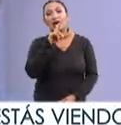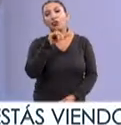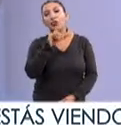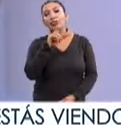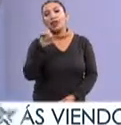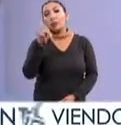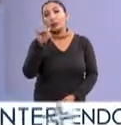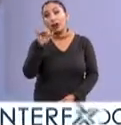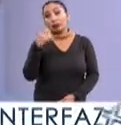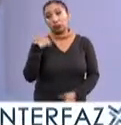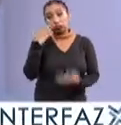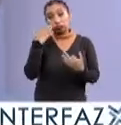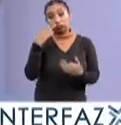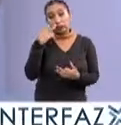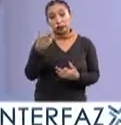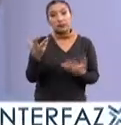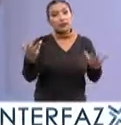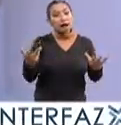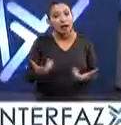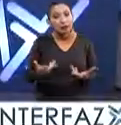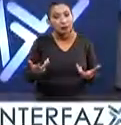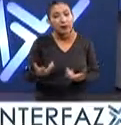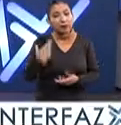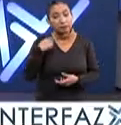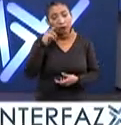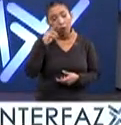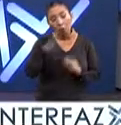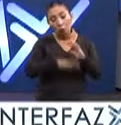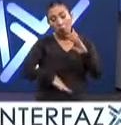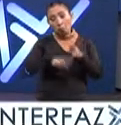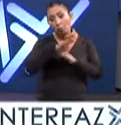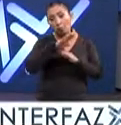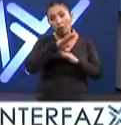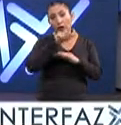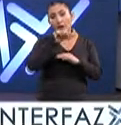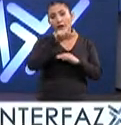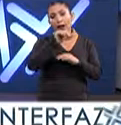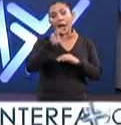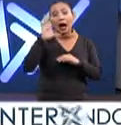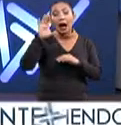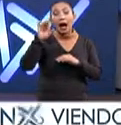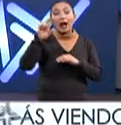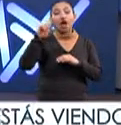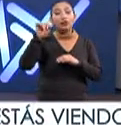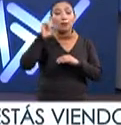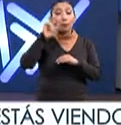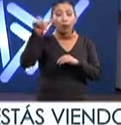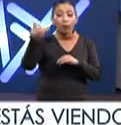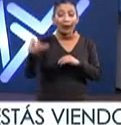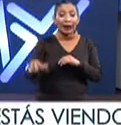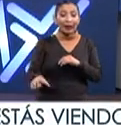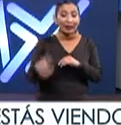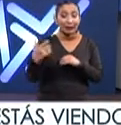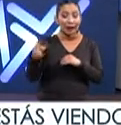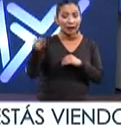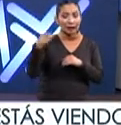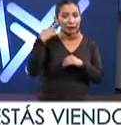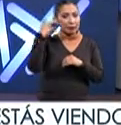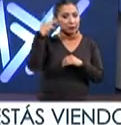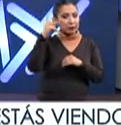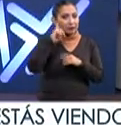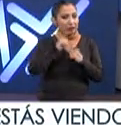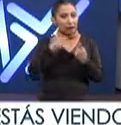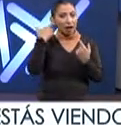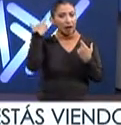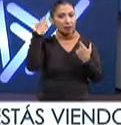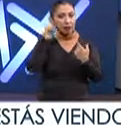esos personajes y construye, para mí el eje de la novela es Carlota. Es la princesa,